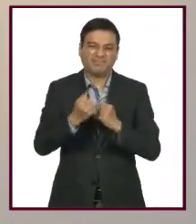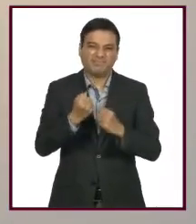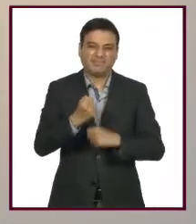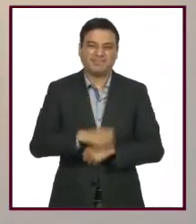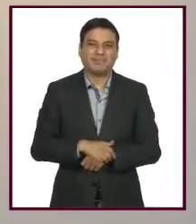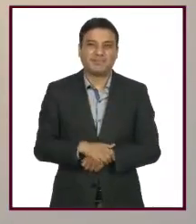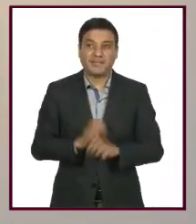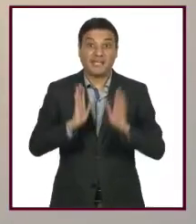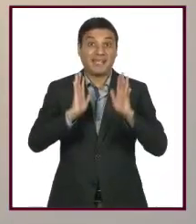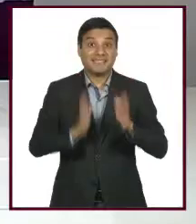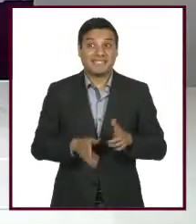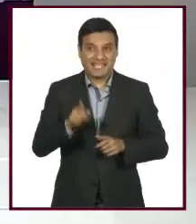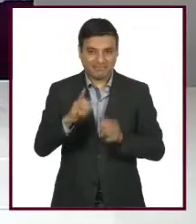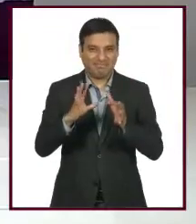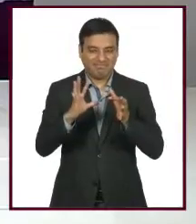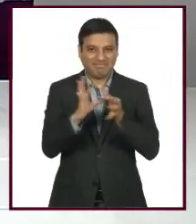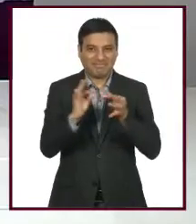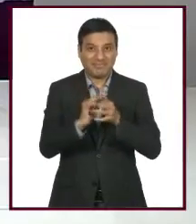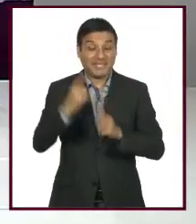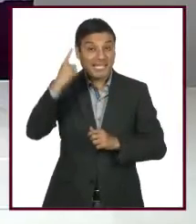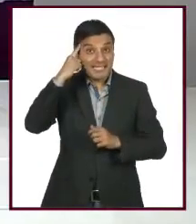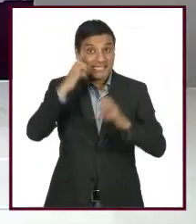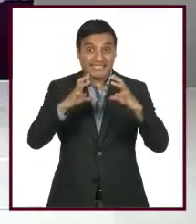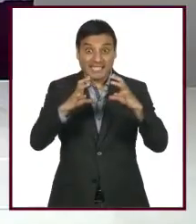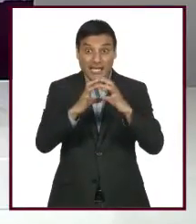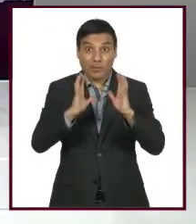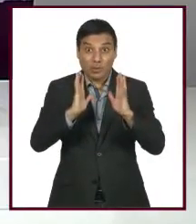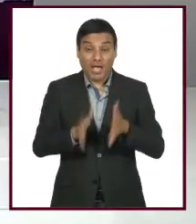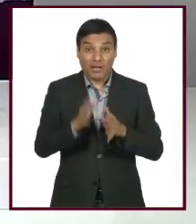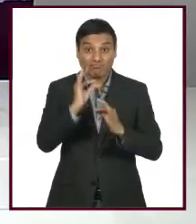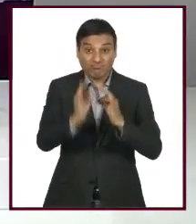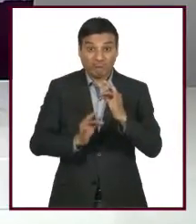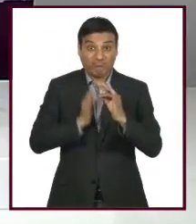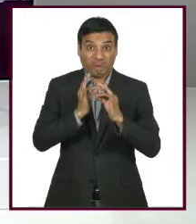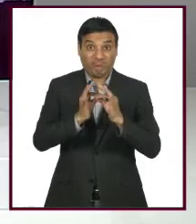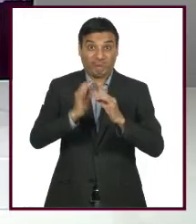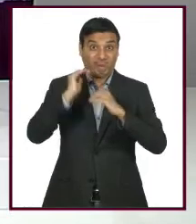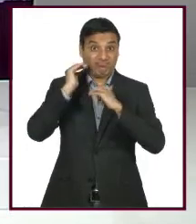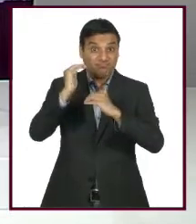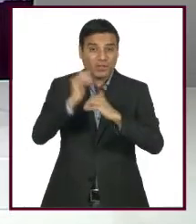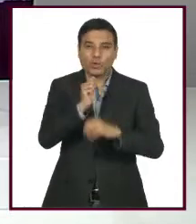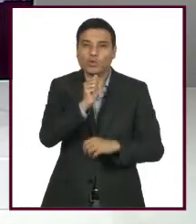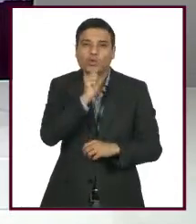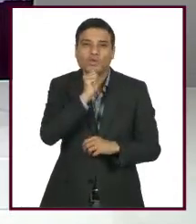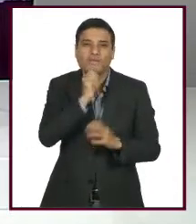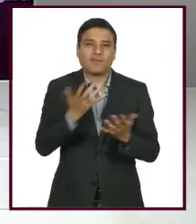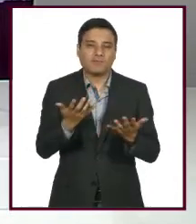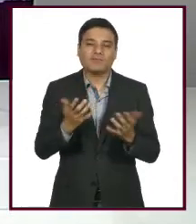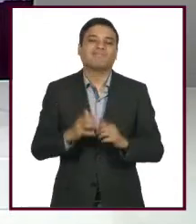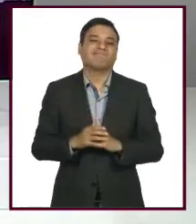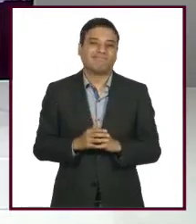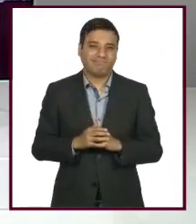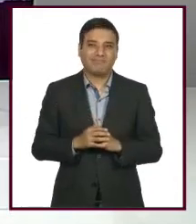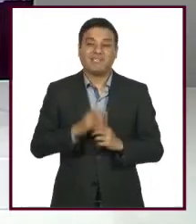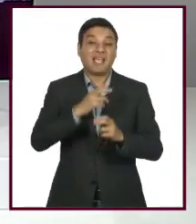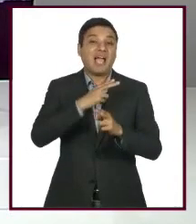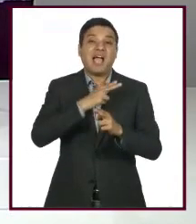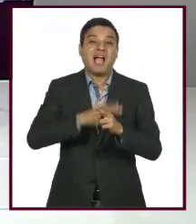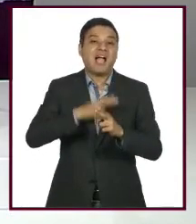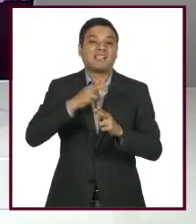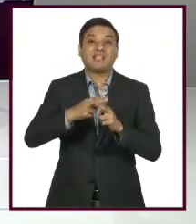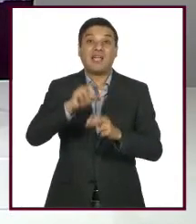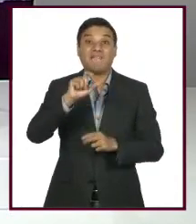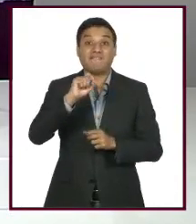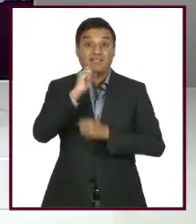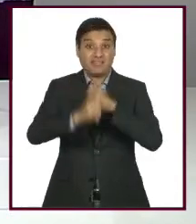Y ya lo mencionaba usted, doctor, todavía el cerebro no se desarrolla, no alcanza su óptimo desarrollo a esa edad. Exacto, como hasta los 20 años